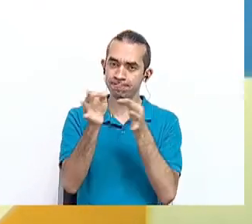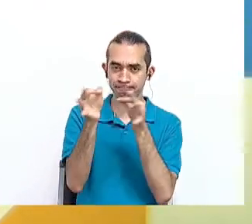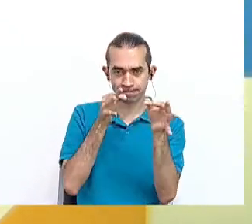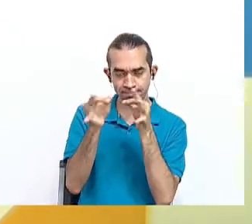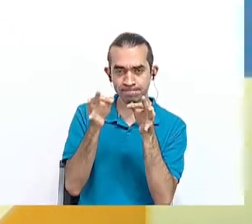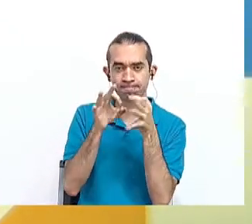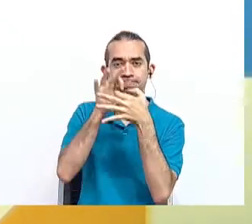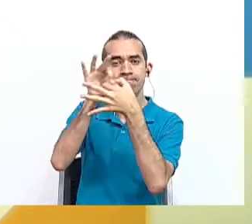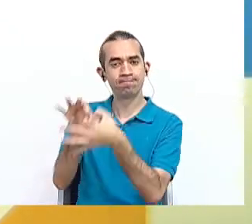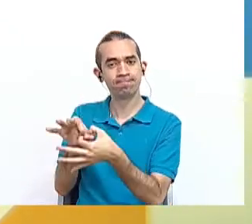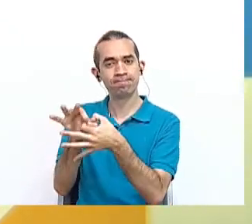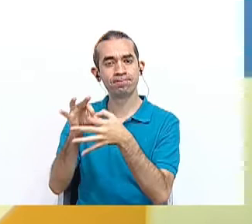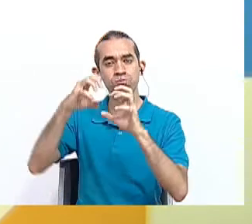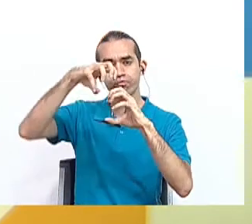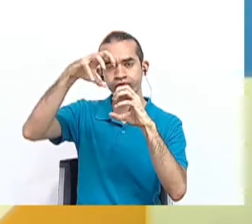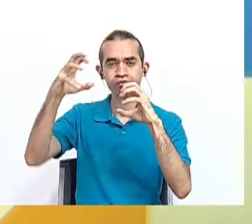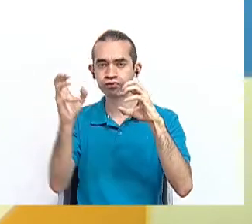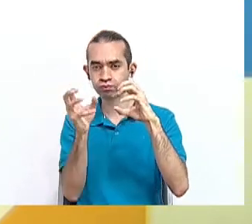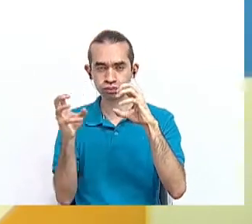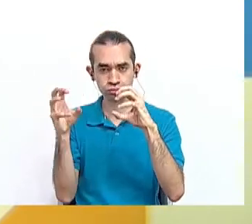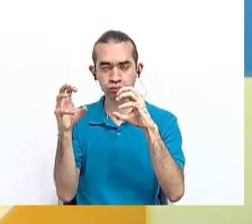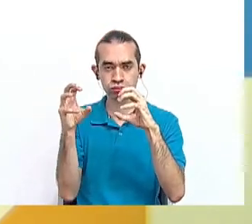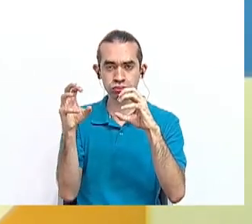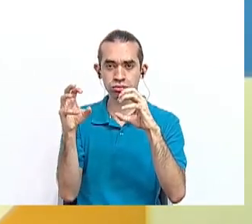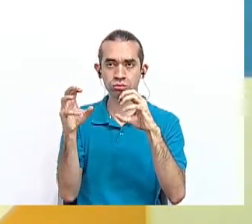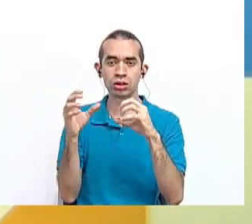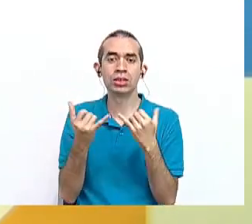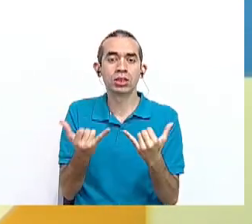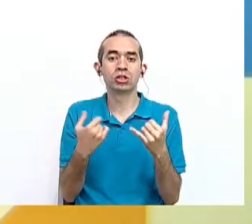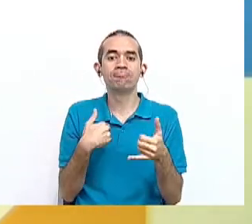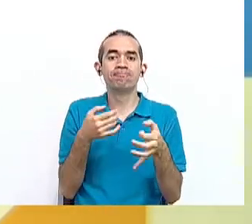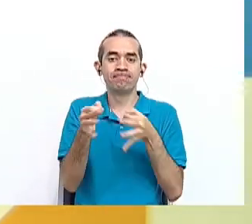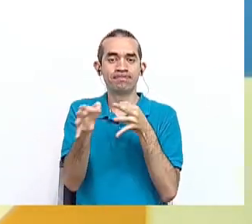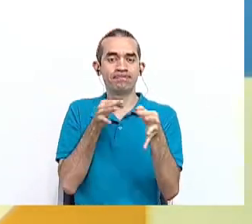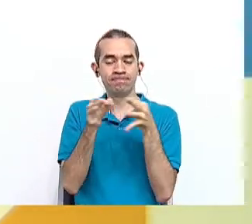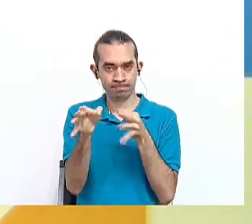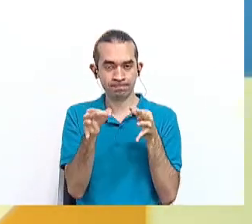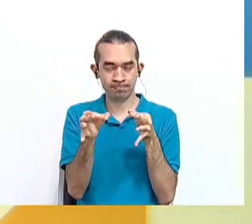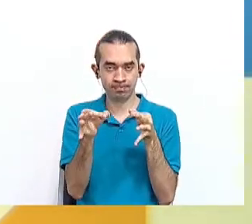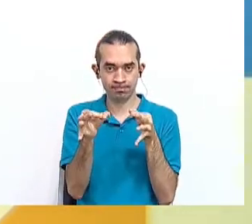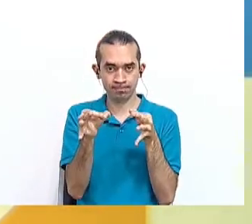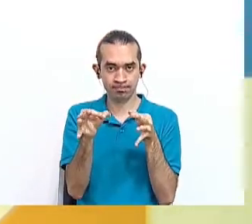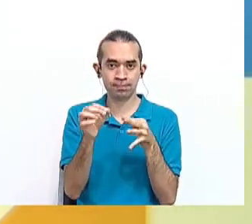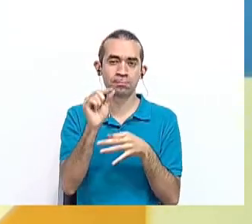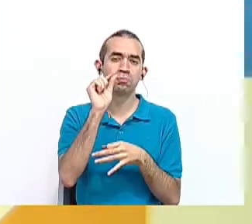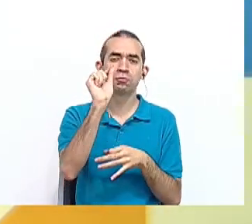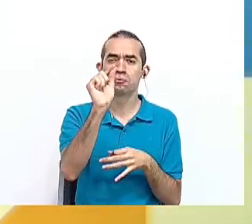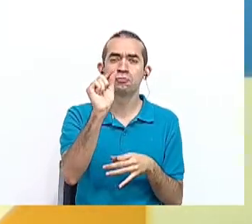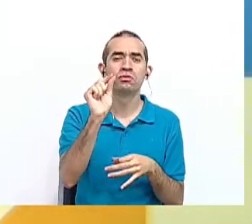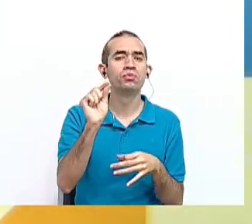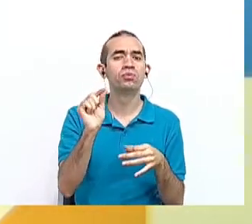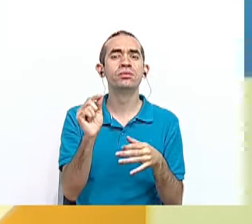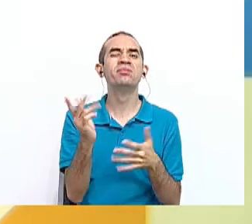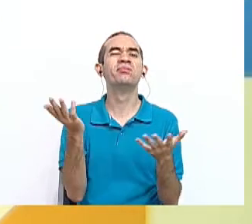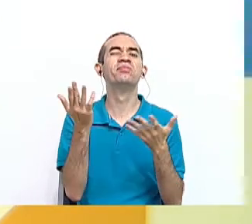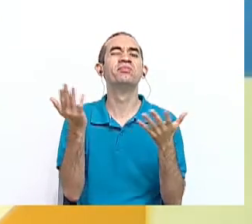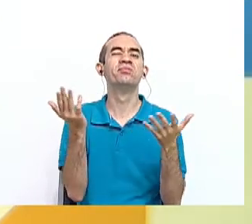a las moléculas, les voy a explicar un poquito acerca de